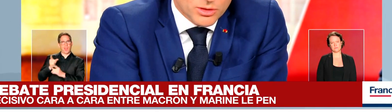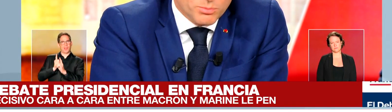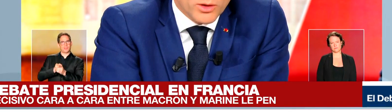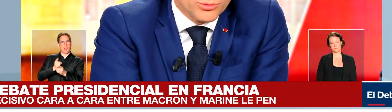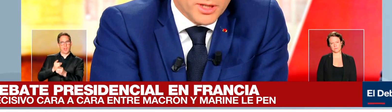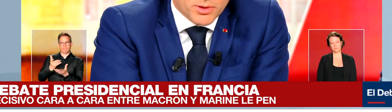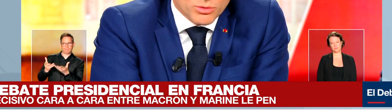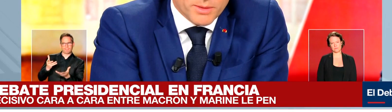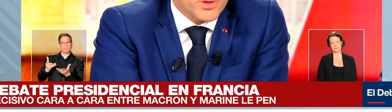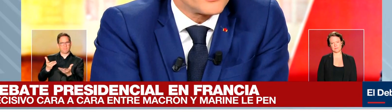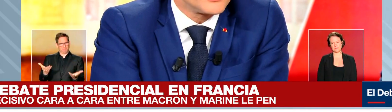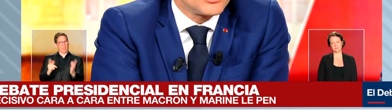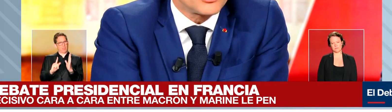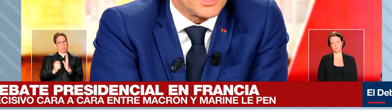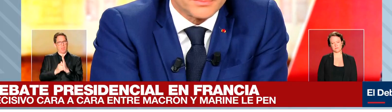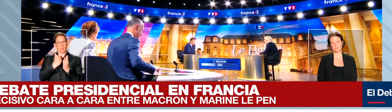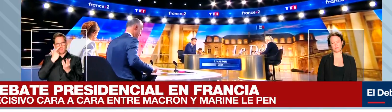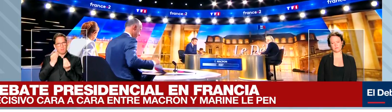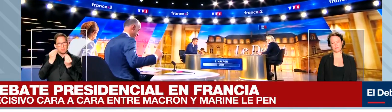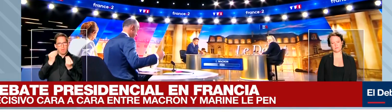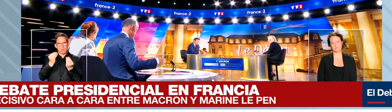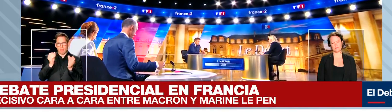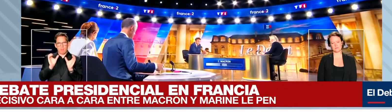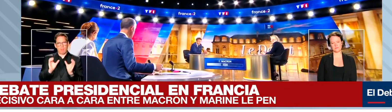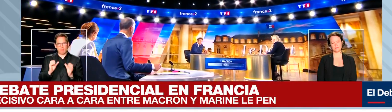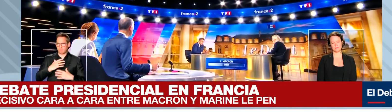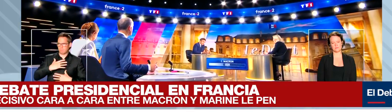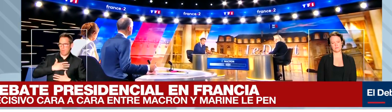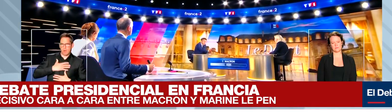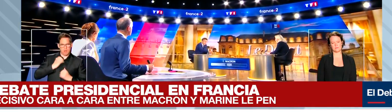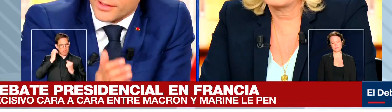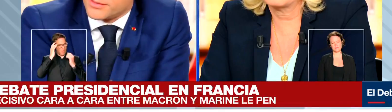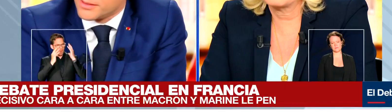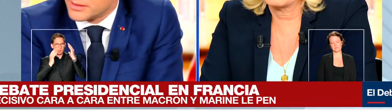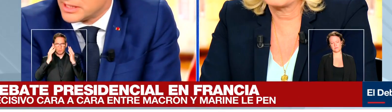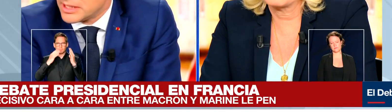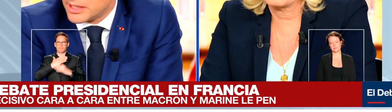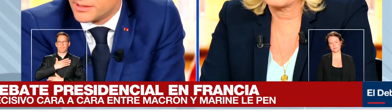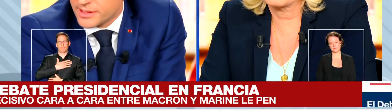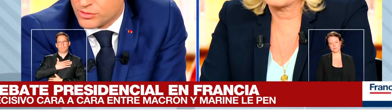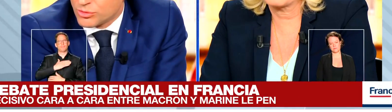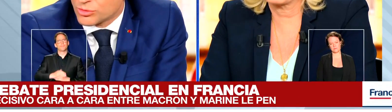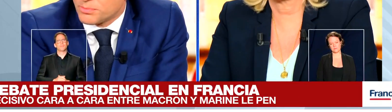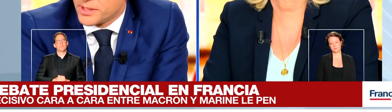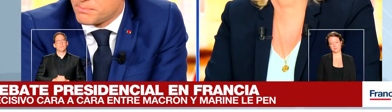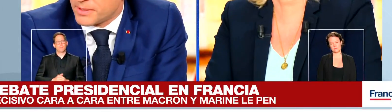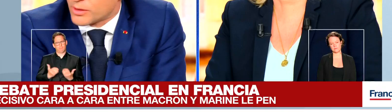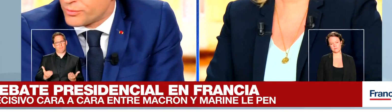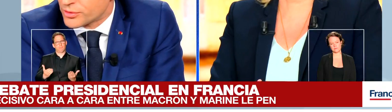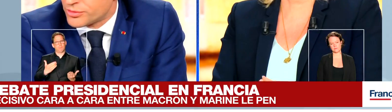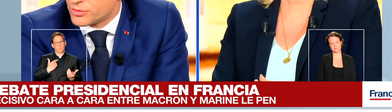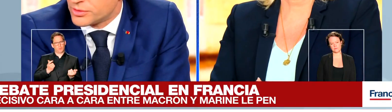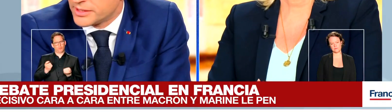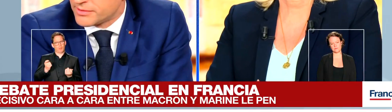Entonces hay evidencias de que estamos hablando de una época donde el miedo y la inquietud está ahí. Entonces yo atravesé dirigiendo